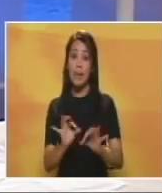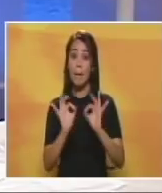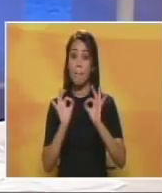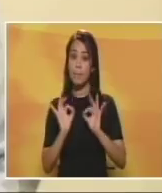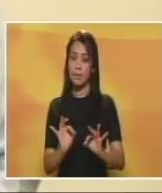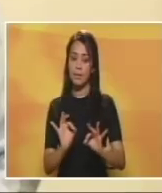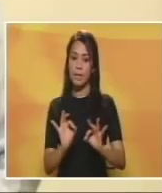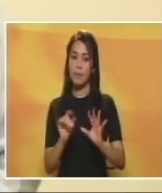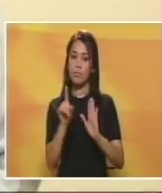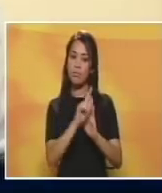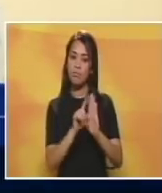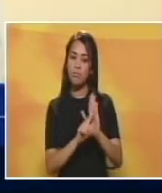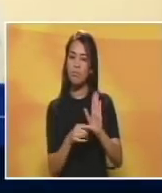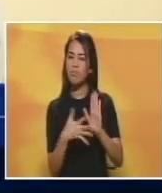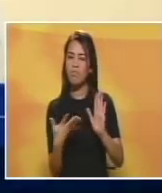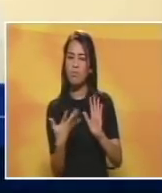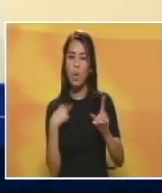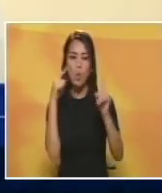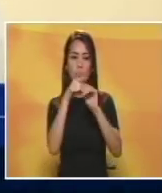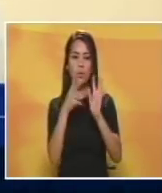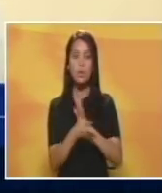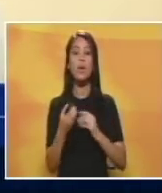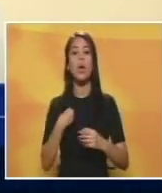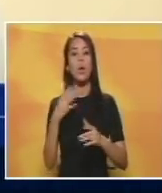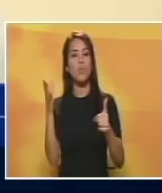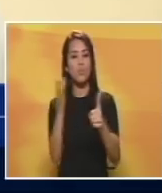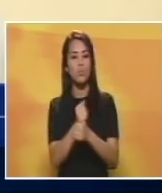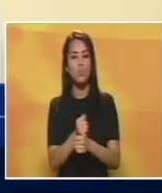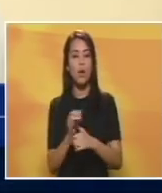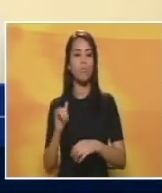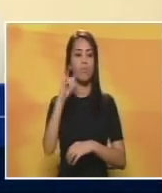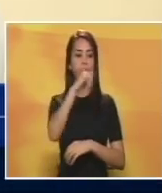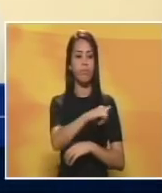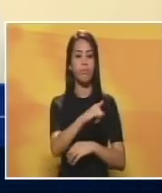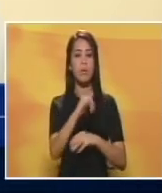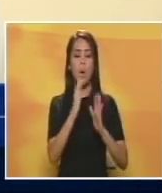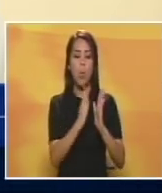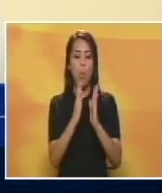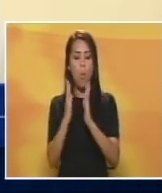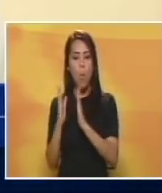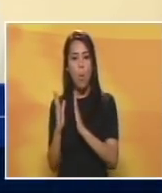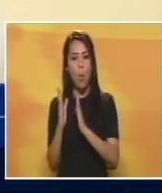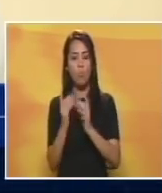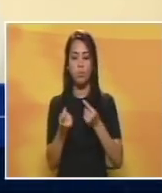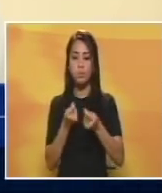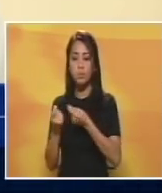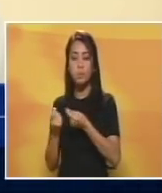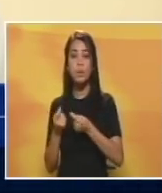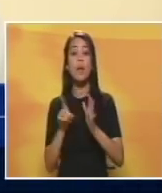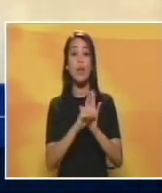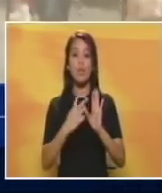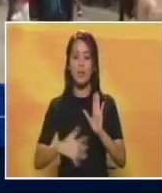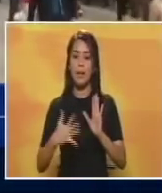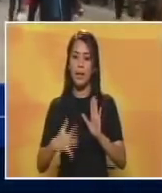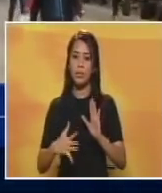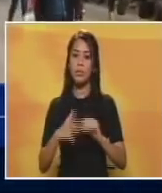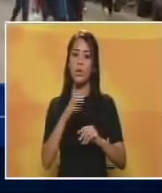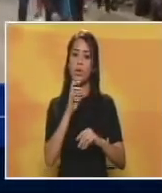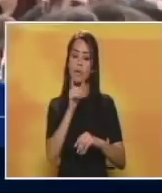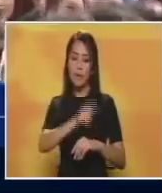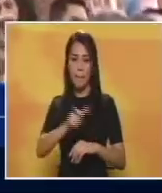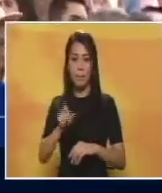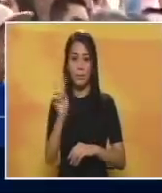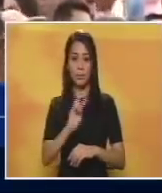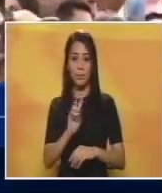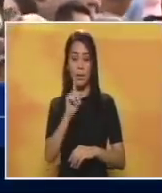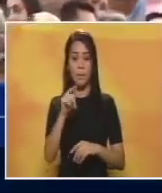La medida tiene como objetivo lograr una migración segura, ordenada y regulada, a fin de resguardar los derechos de los migrantes. La